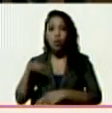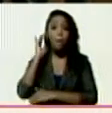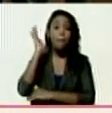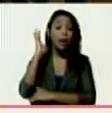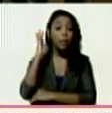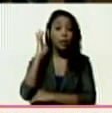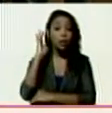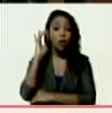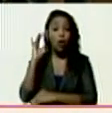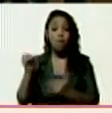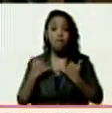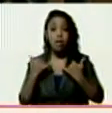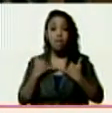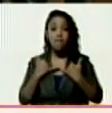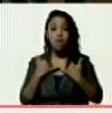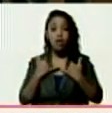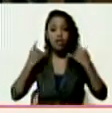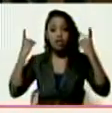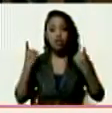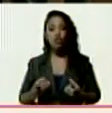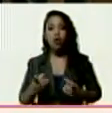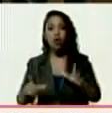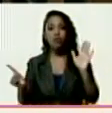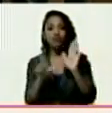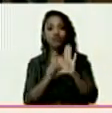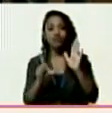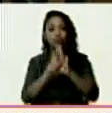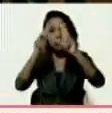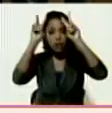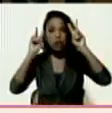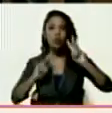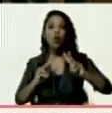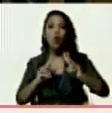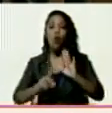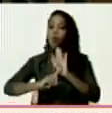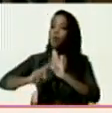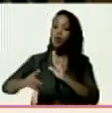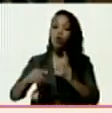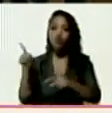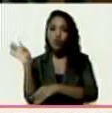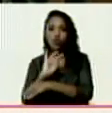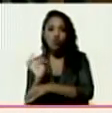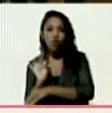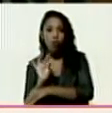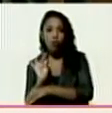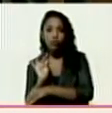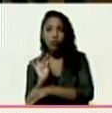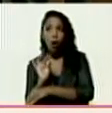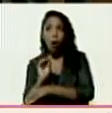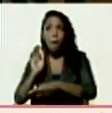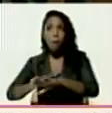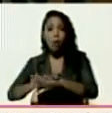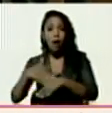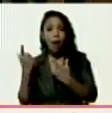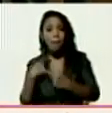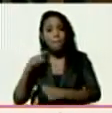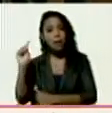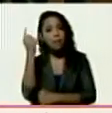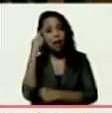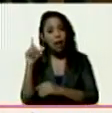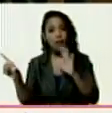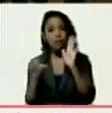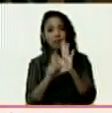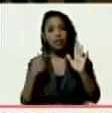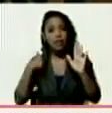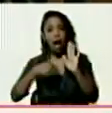es autónomo, que es legítimo, que va a seguir cumpliendo con sus funciones, porque la primera legitimidad que tiene este